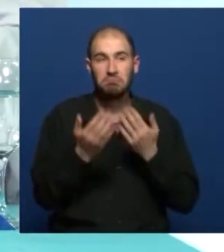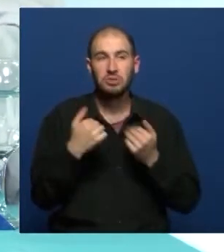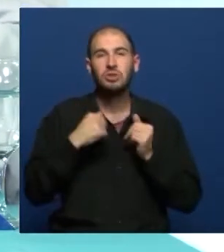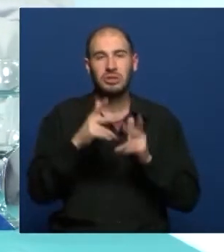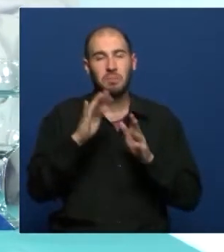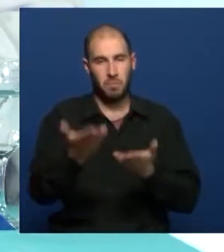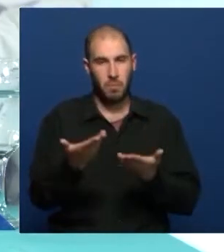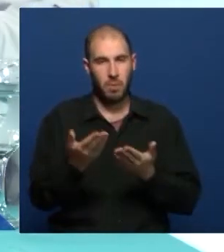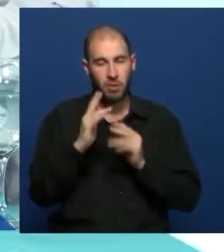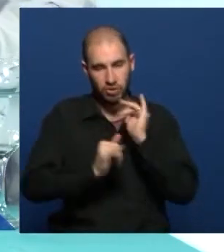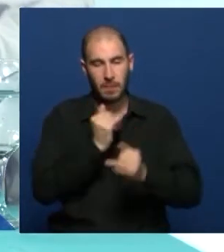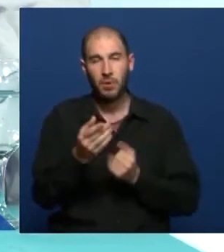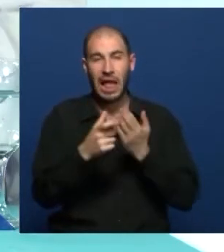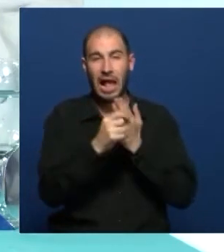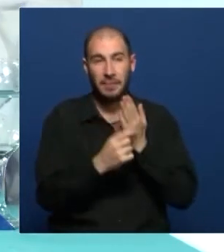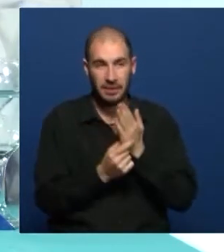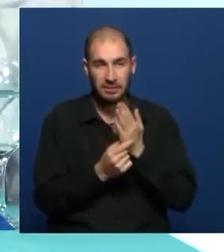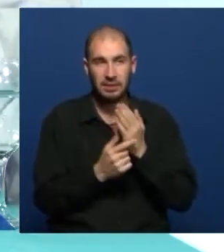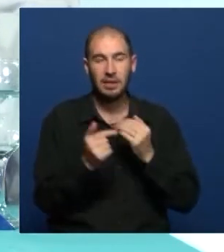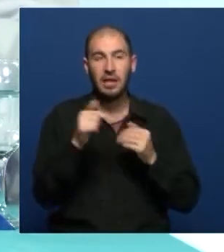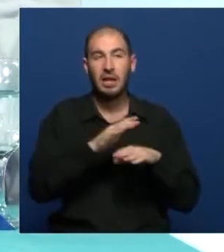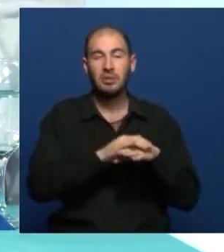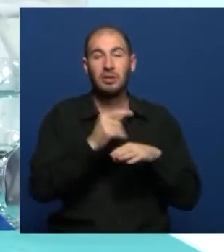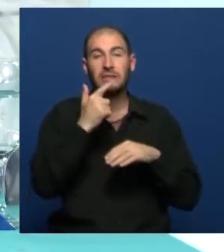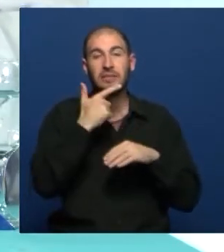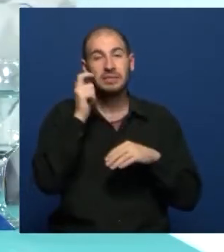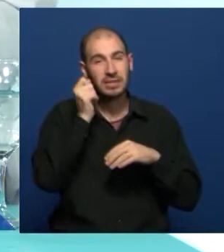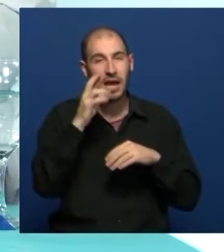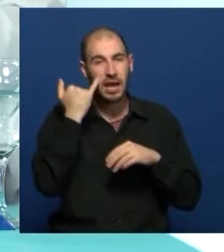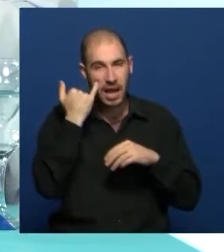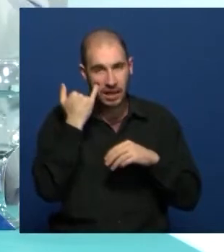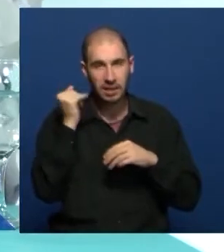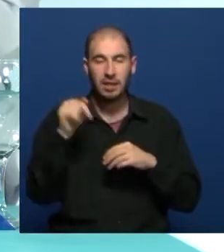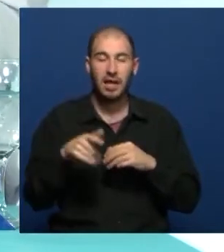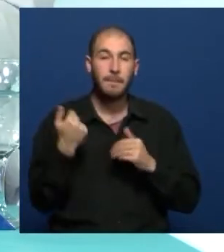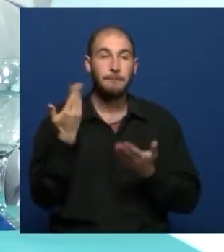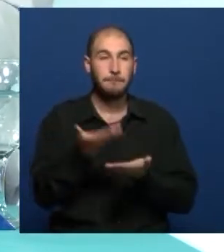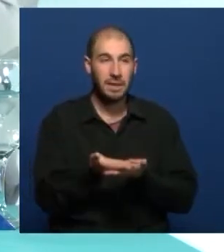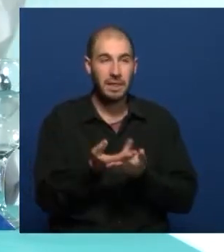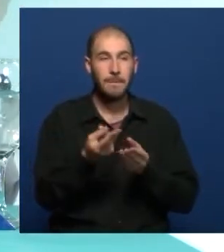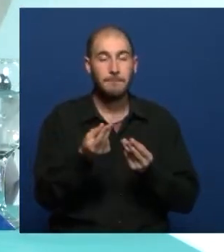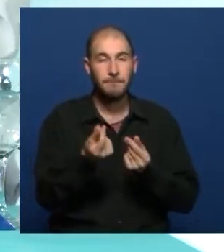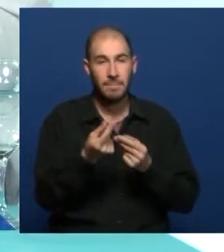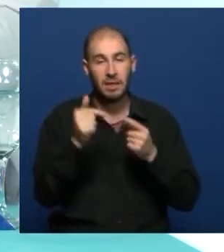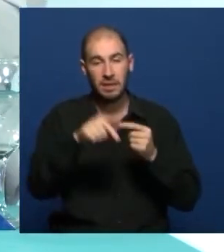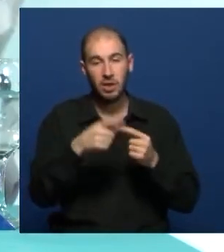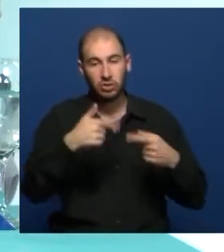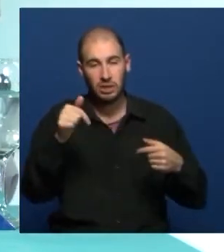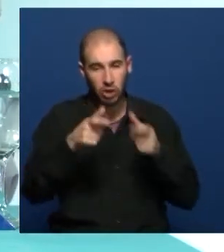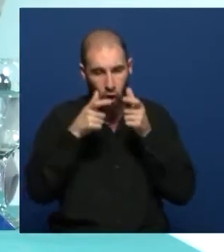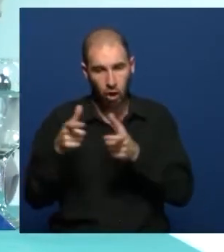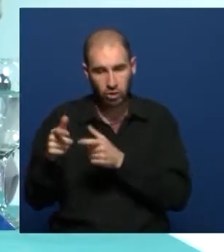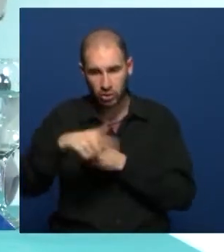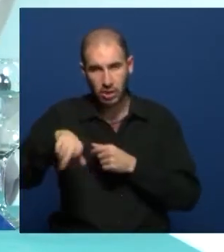decir que el expediente que lo tuvo en un primer momento el doctor santiago garay que fue el que solicitó el dinero y el recurso para estos peritos